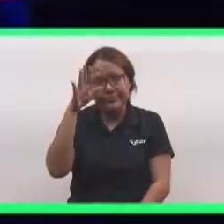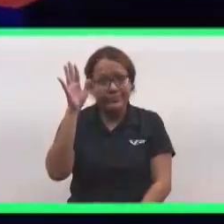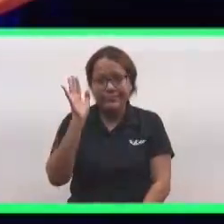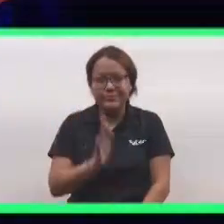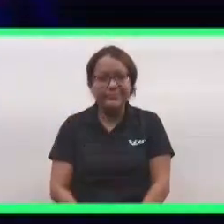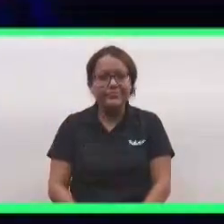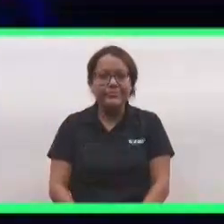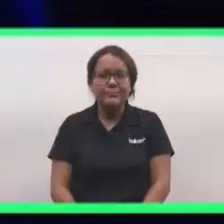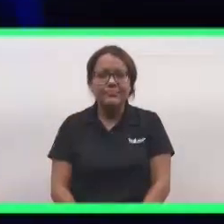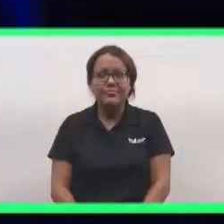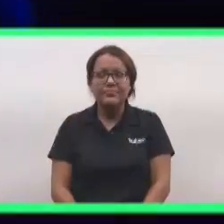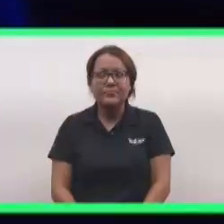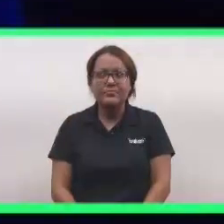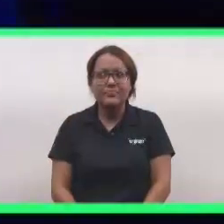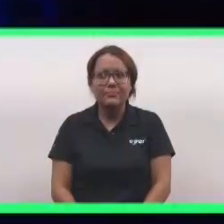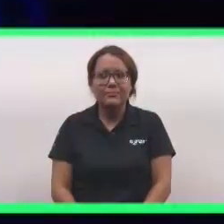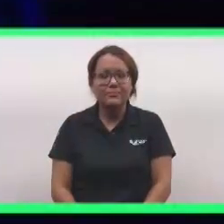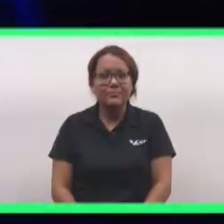No se distraen.